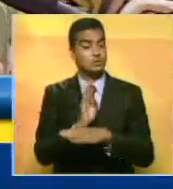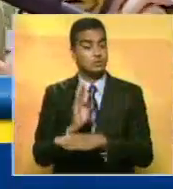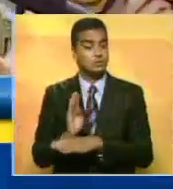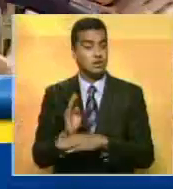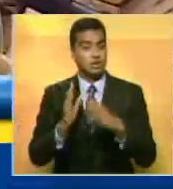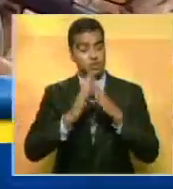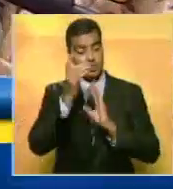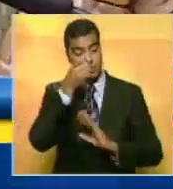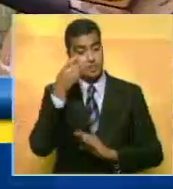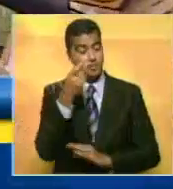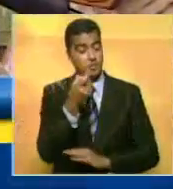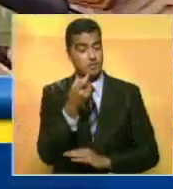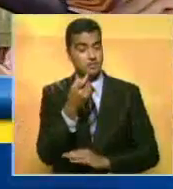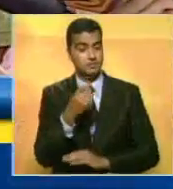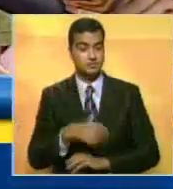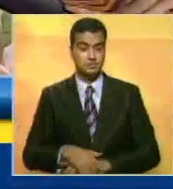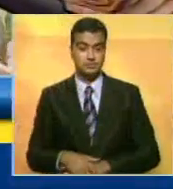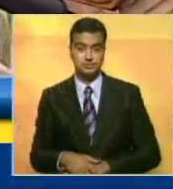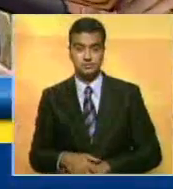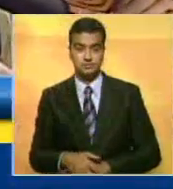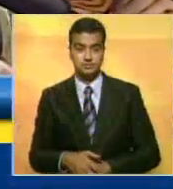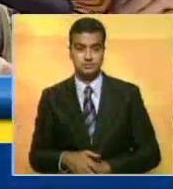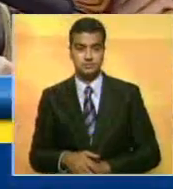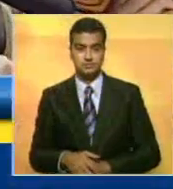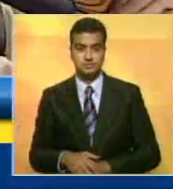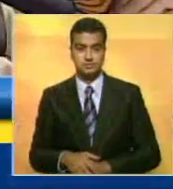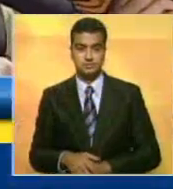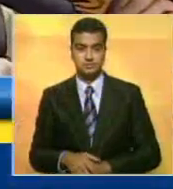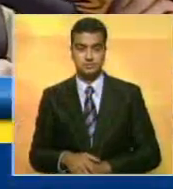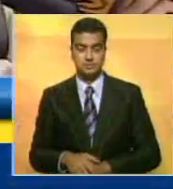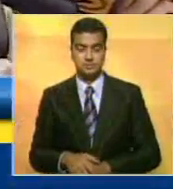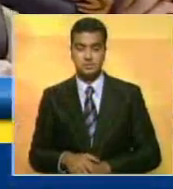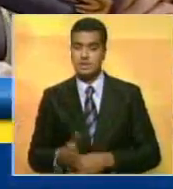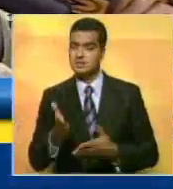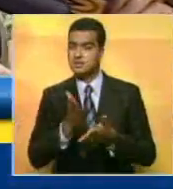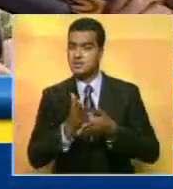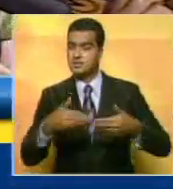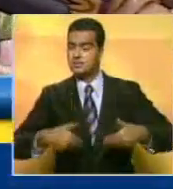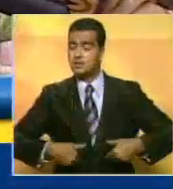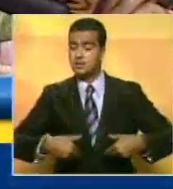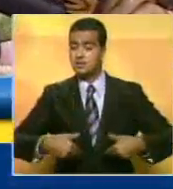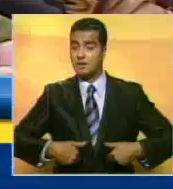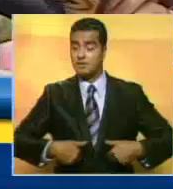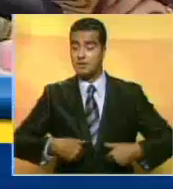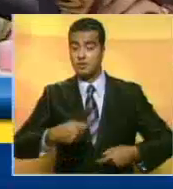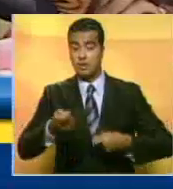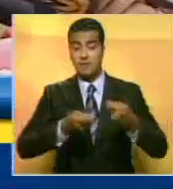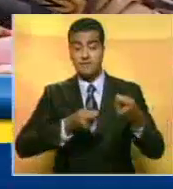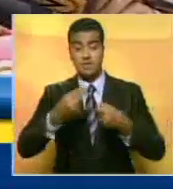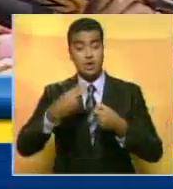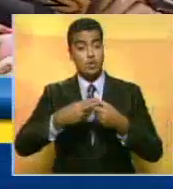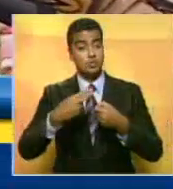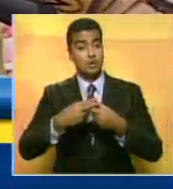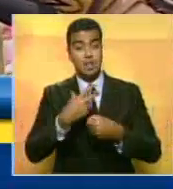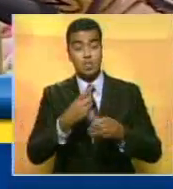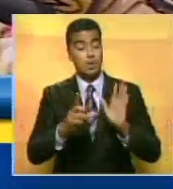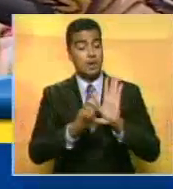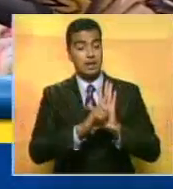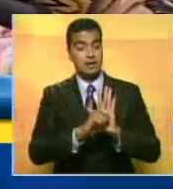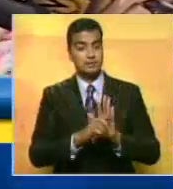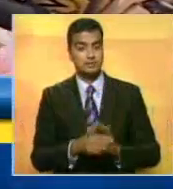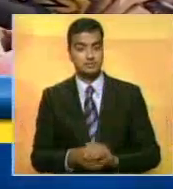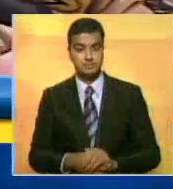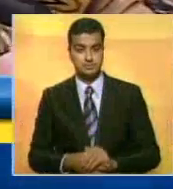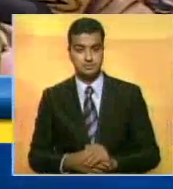seguridad del pueblo y especialmente en el eje fronterizo. Seguimos insistiendo sobre el tema del contrabando de combustible, el contrabando de gasolina. No